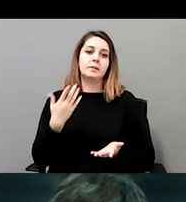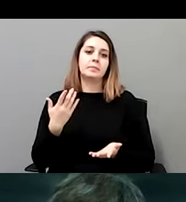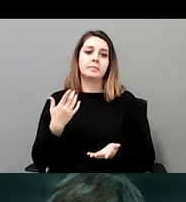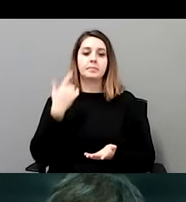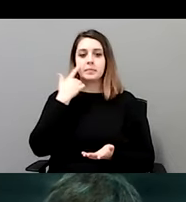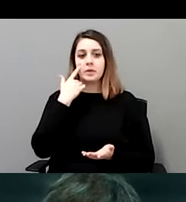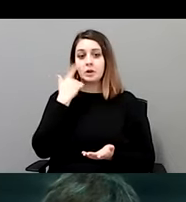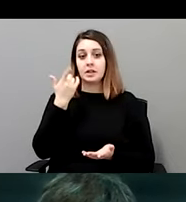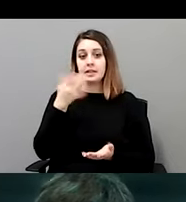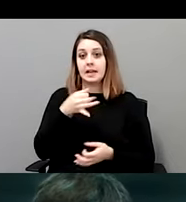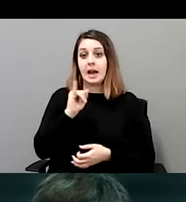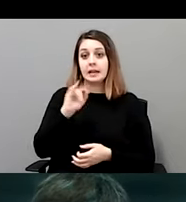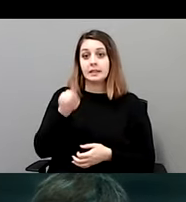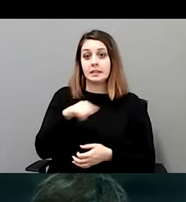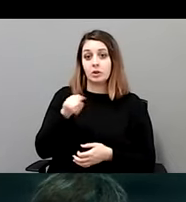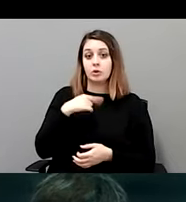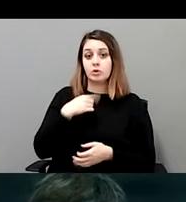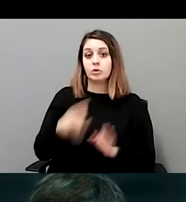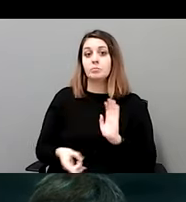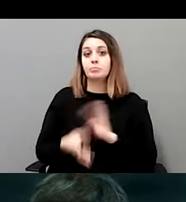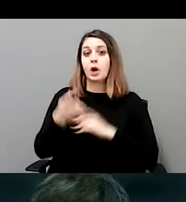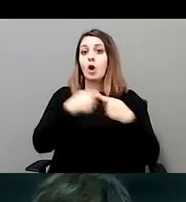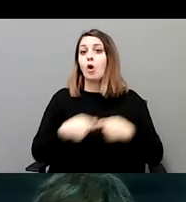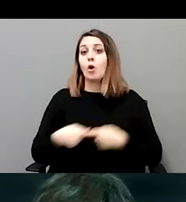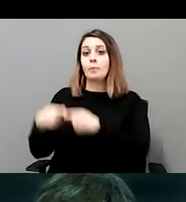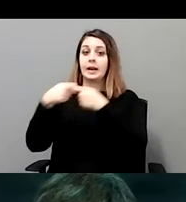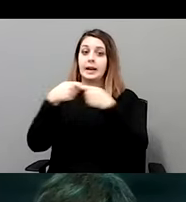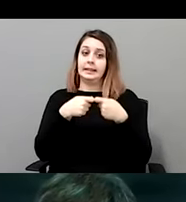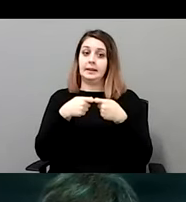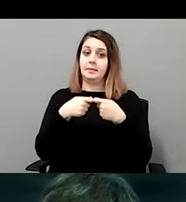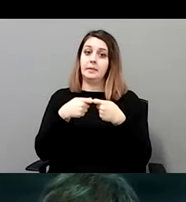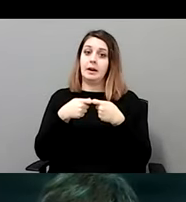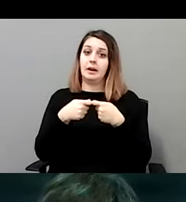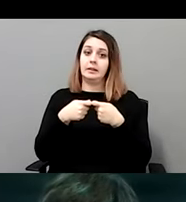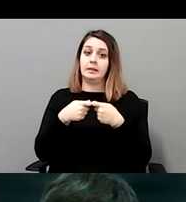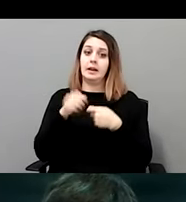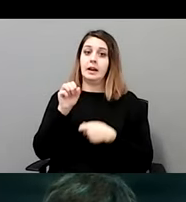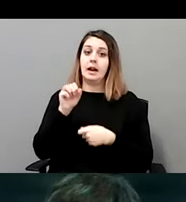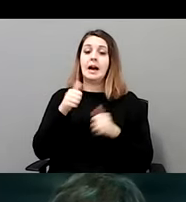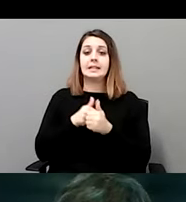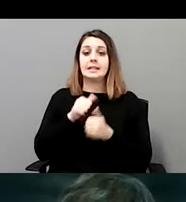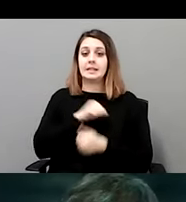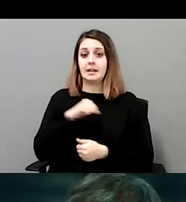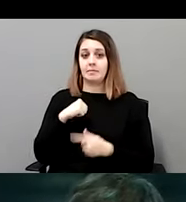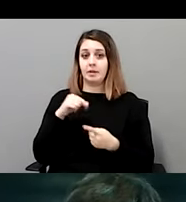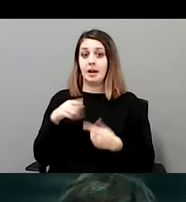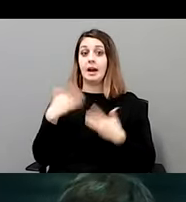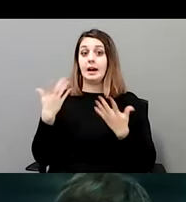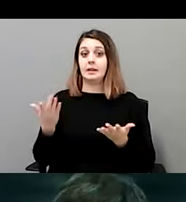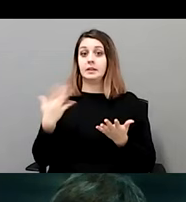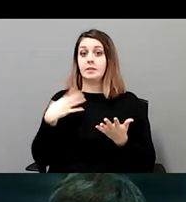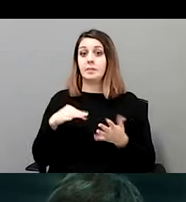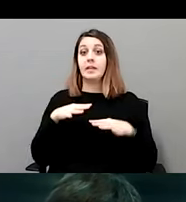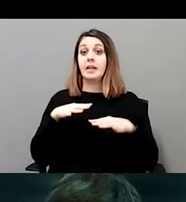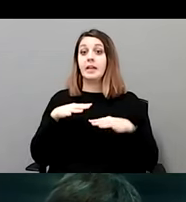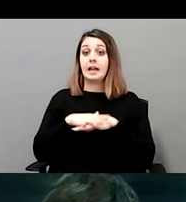Yo propongo la creación de una cooperativa de apuestas de asistentes personales. Y así habría una